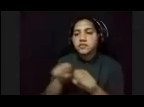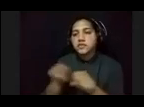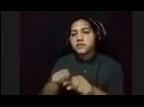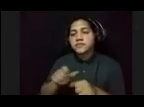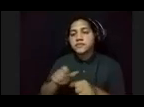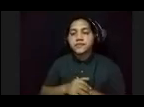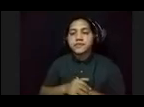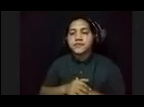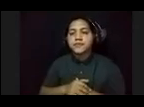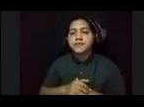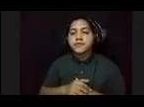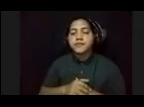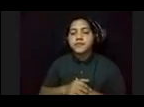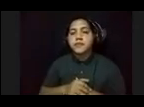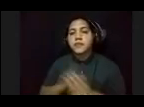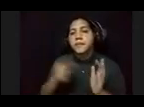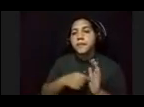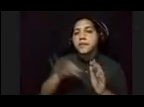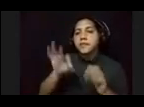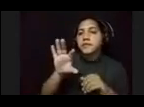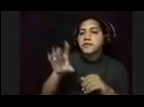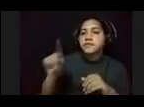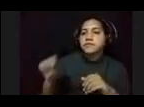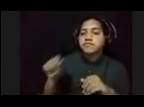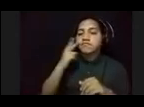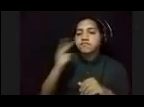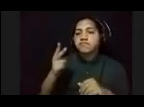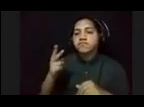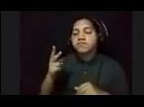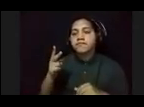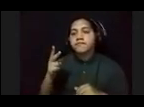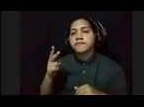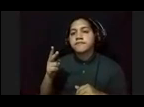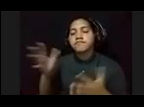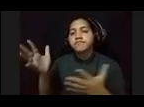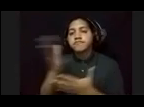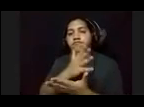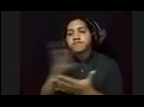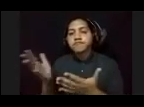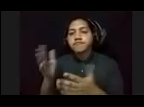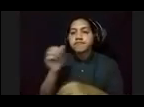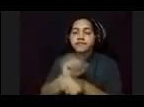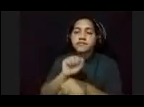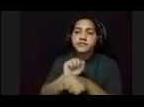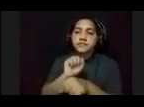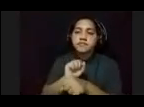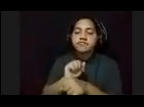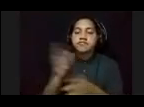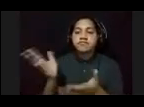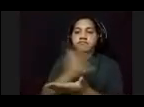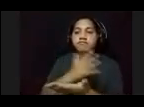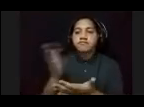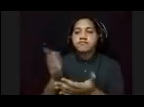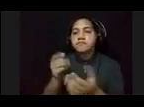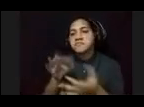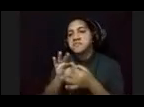Para 1920 observamos una gama mayor de oficios relacionados en el área de